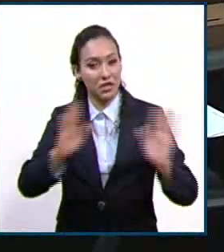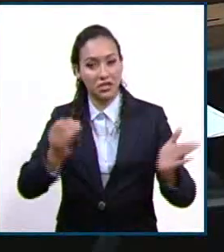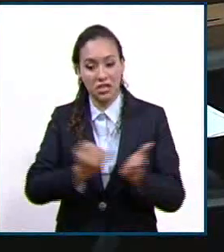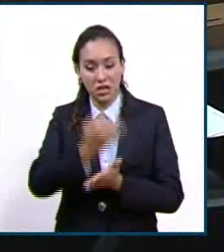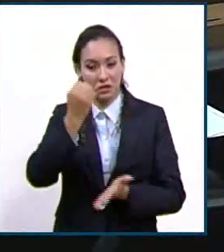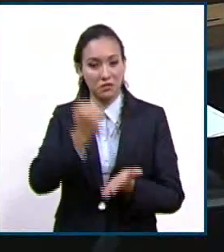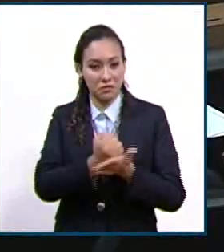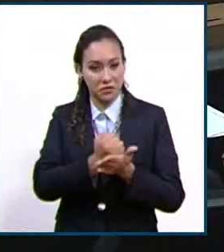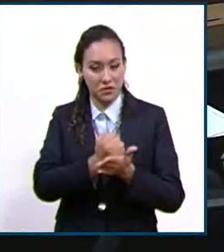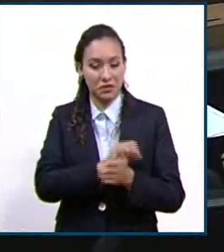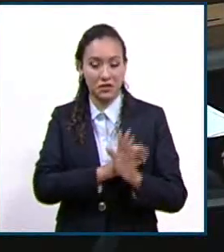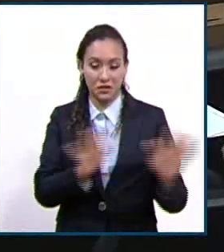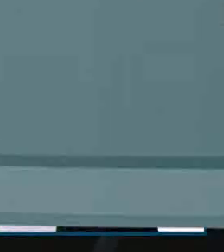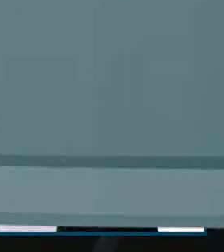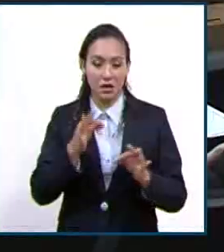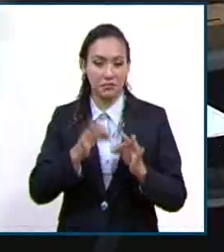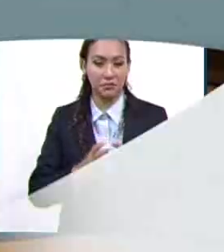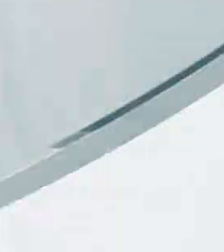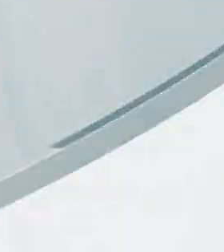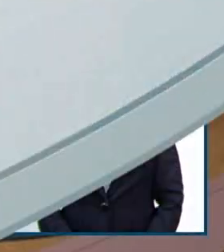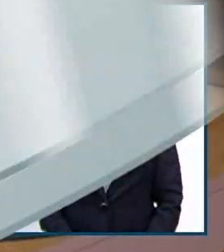sentencia impugnada.